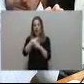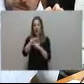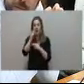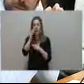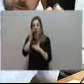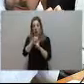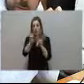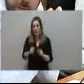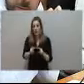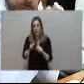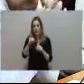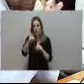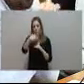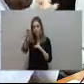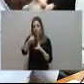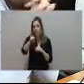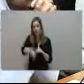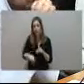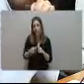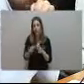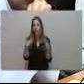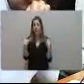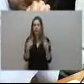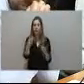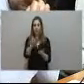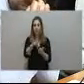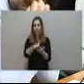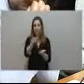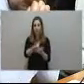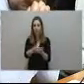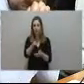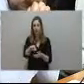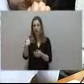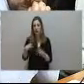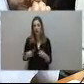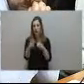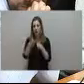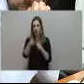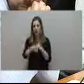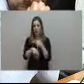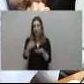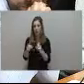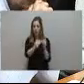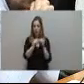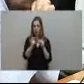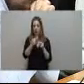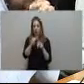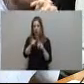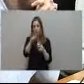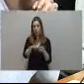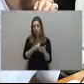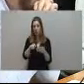y fuera de nuestras fronteras, la responsabilidad en el pago de impuestos y cotizaciones sociales, la gestión igualitaria en las políticas de contratación